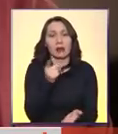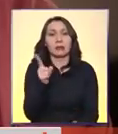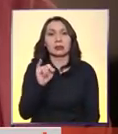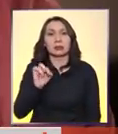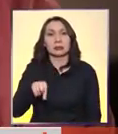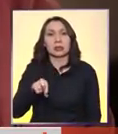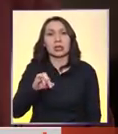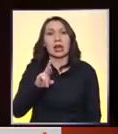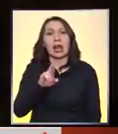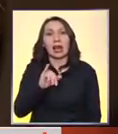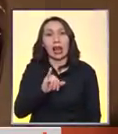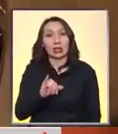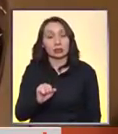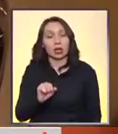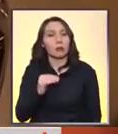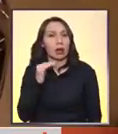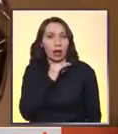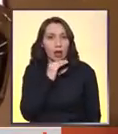breve plazo.